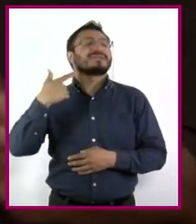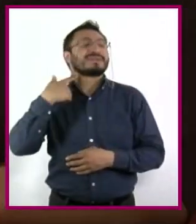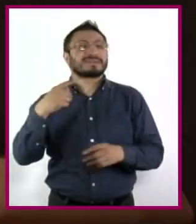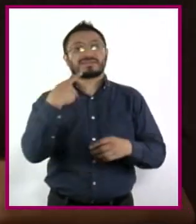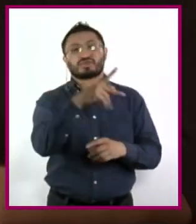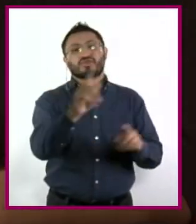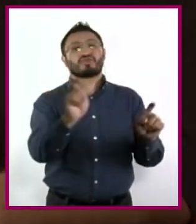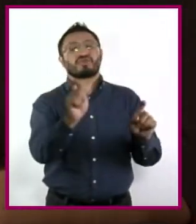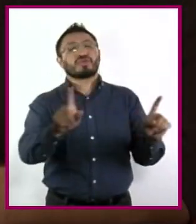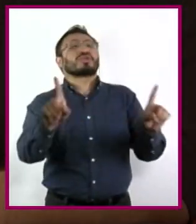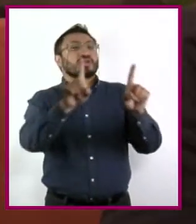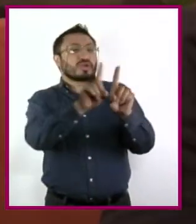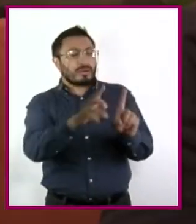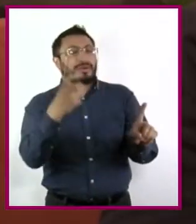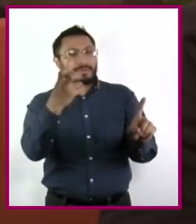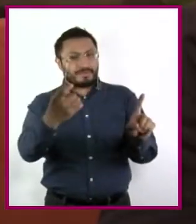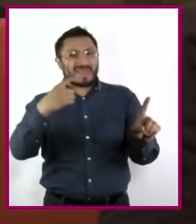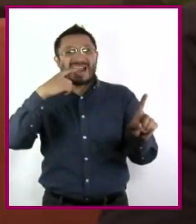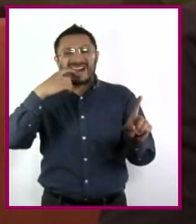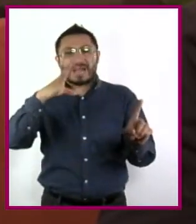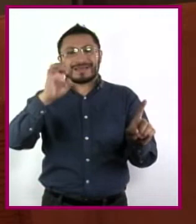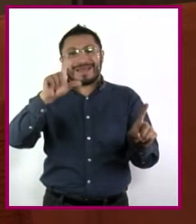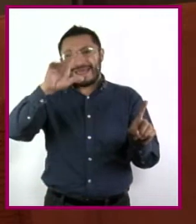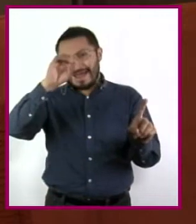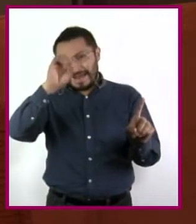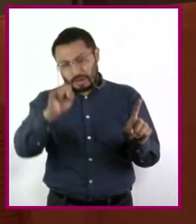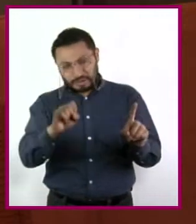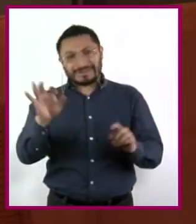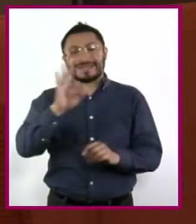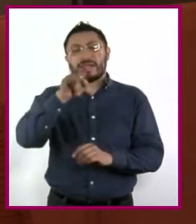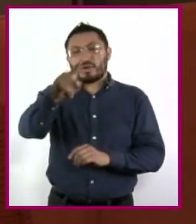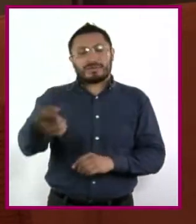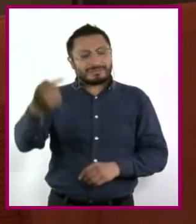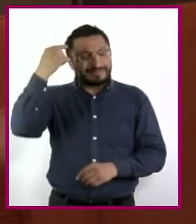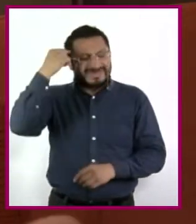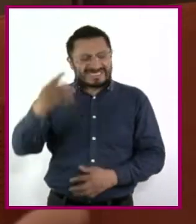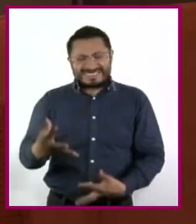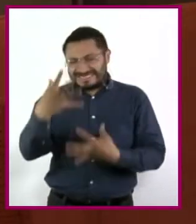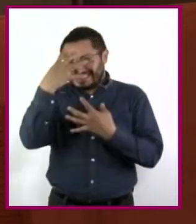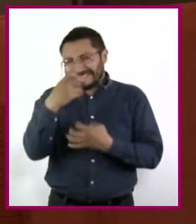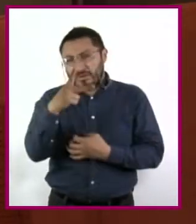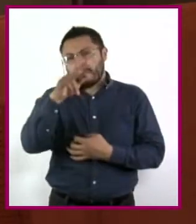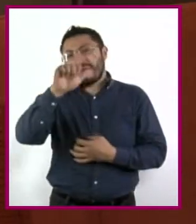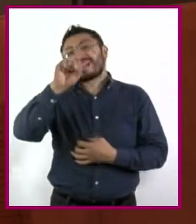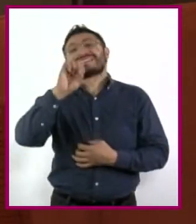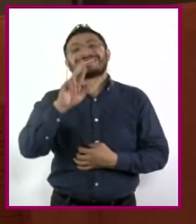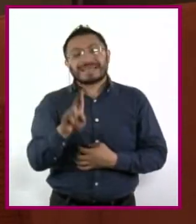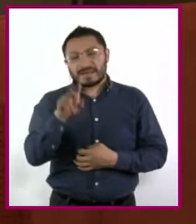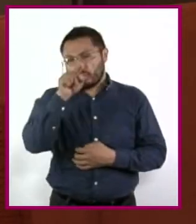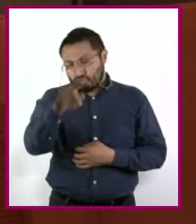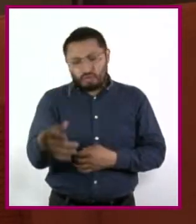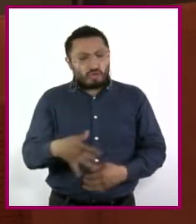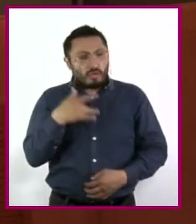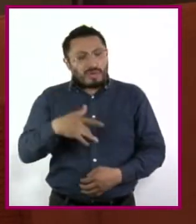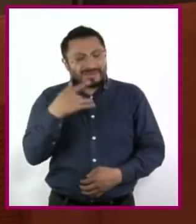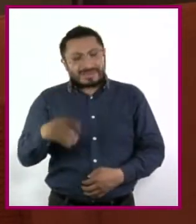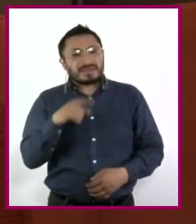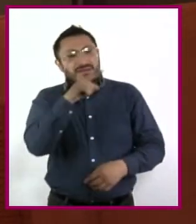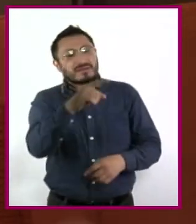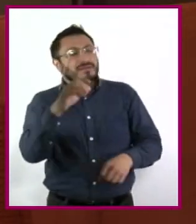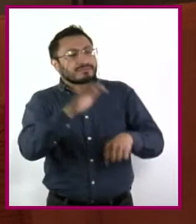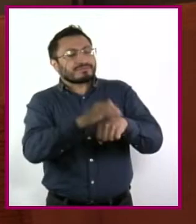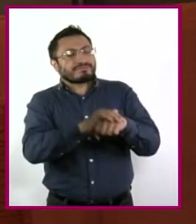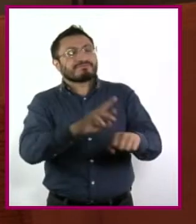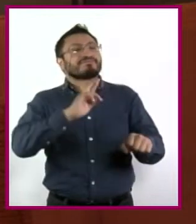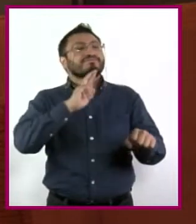o amiga, eso se llaman celos. Si te invade el pesar cuando te das cuenta de que tu mejor amigo contó secretos que le habías